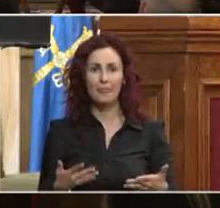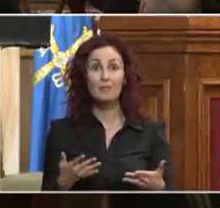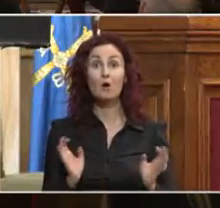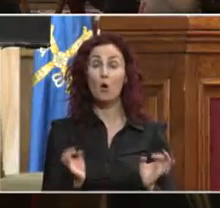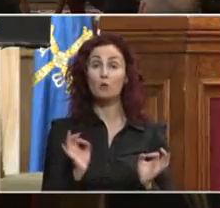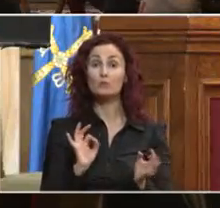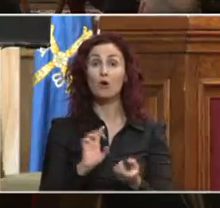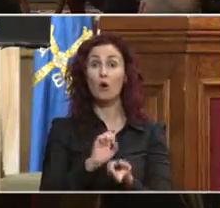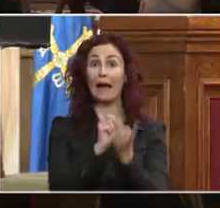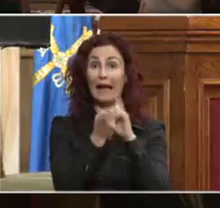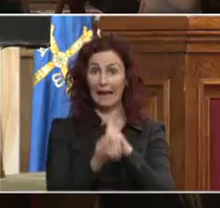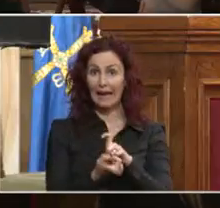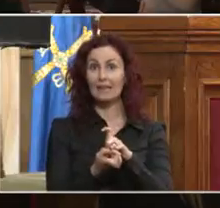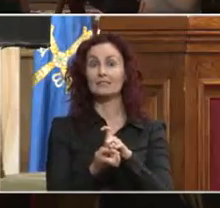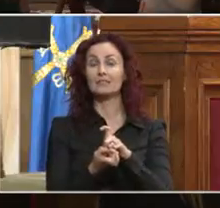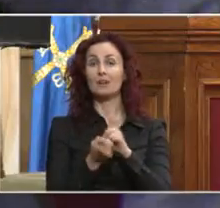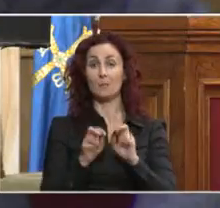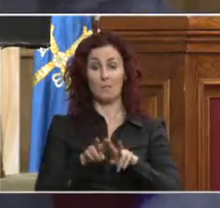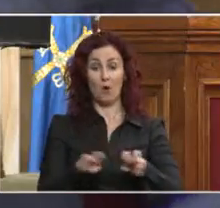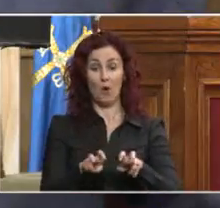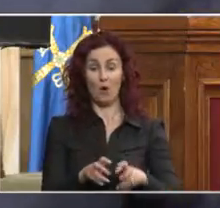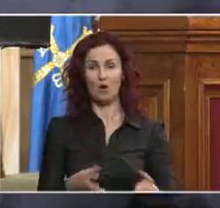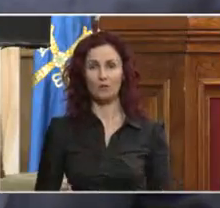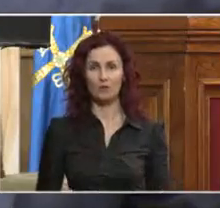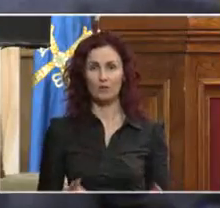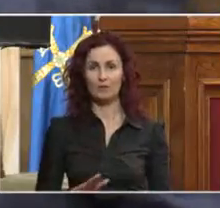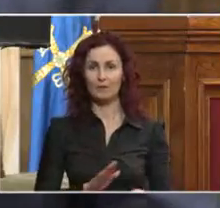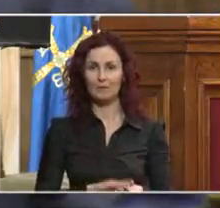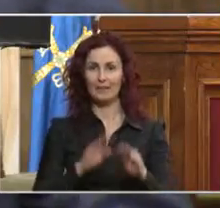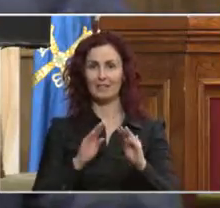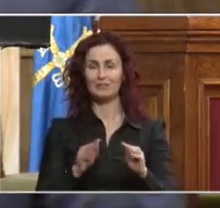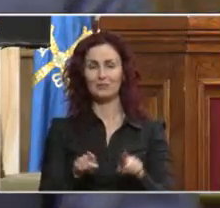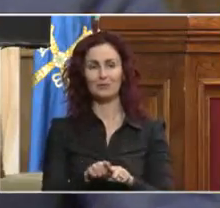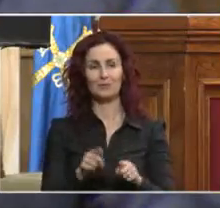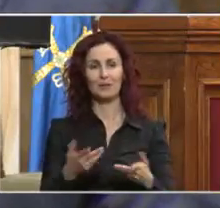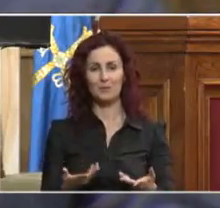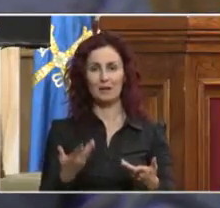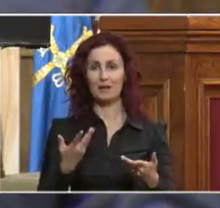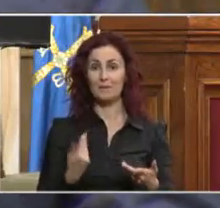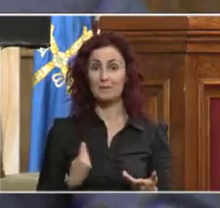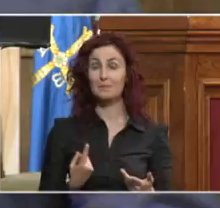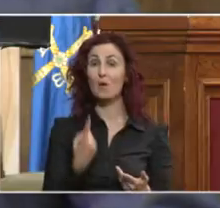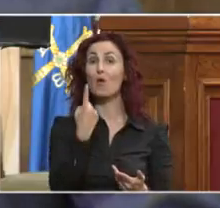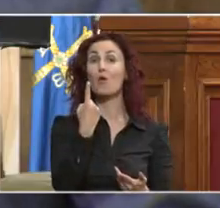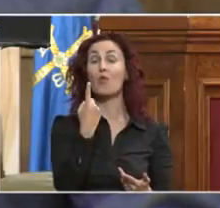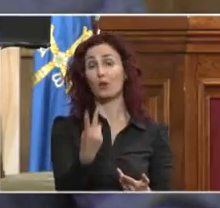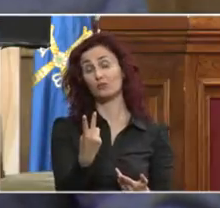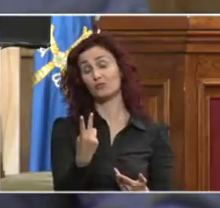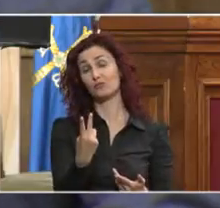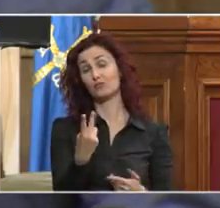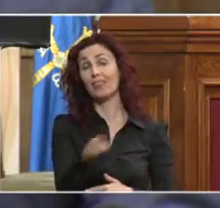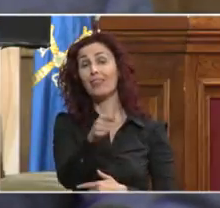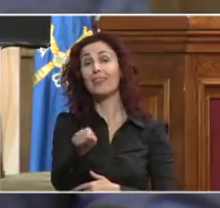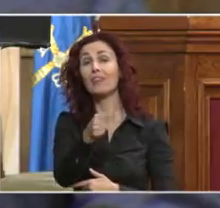Sí, cambió. Al principio en iMusicisti había dos directores. Uno era Gerardo